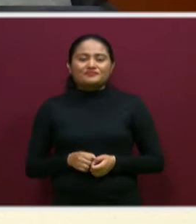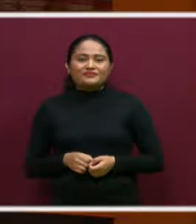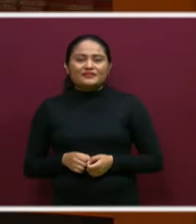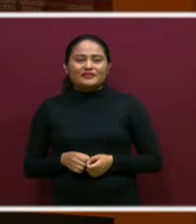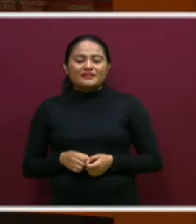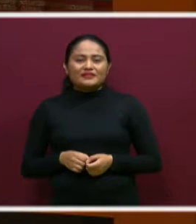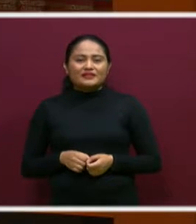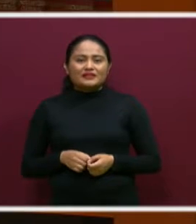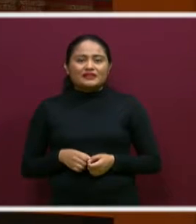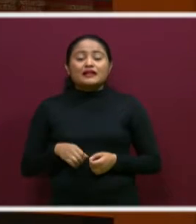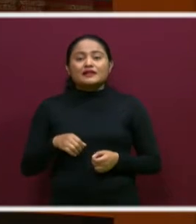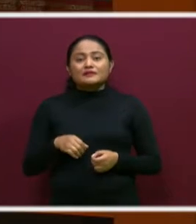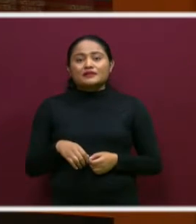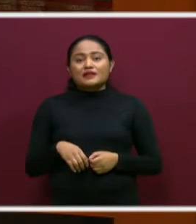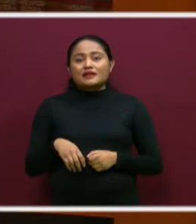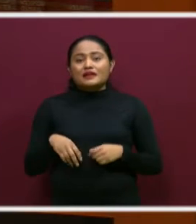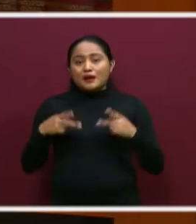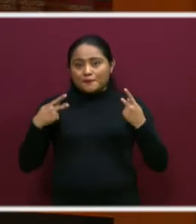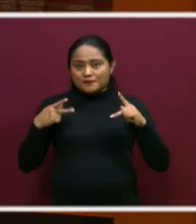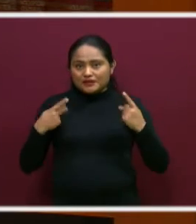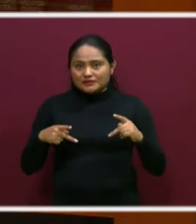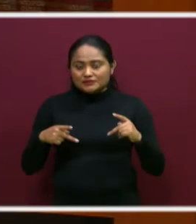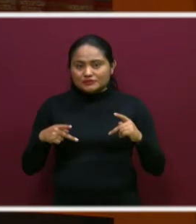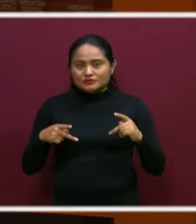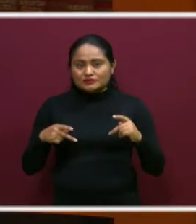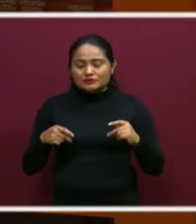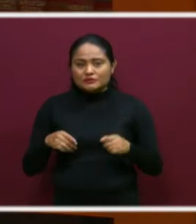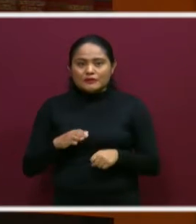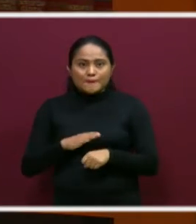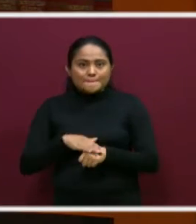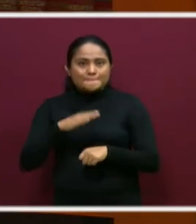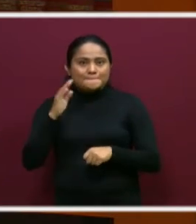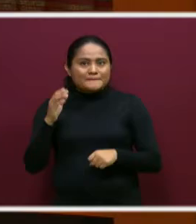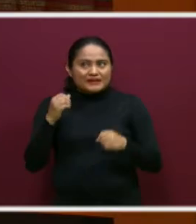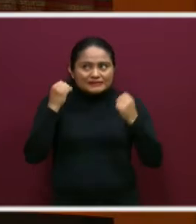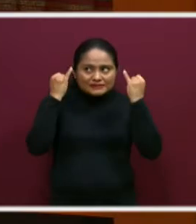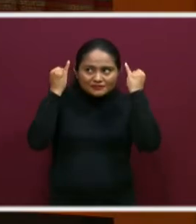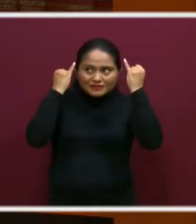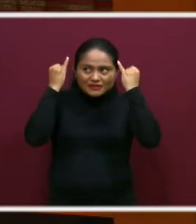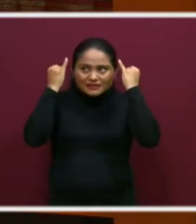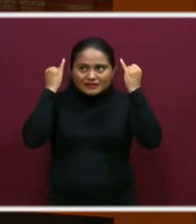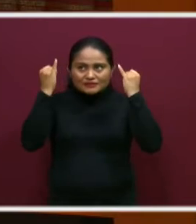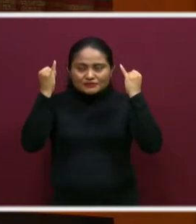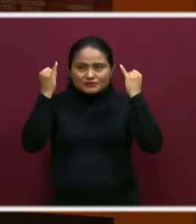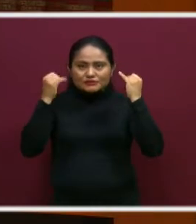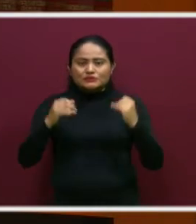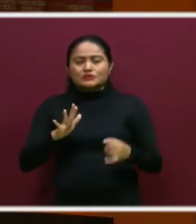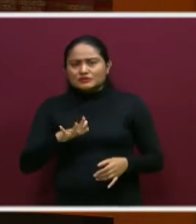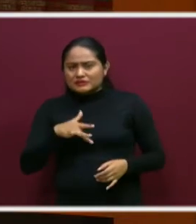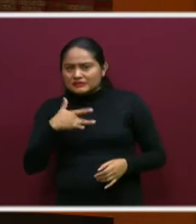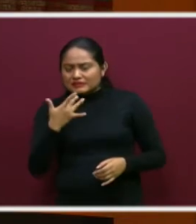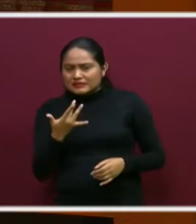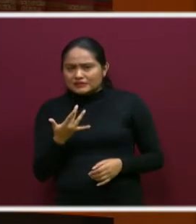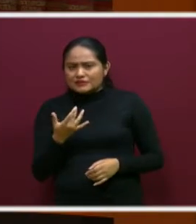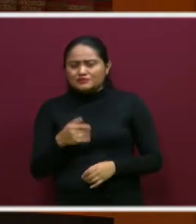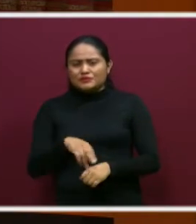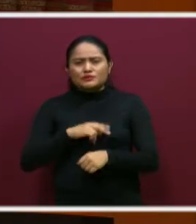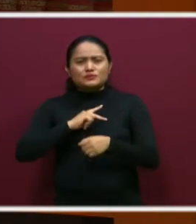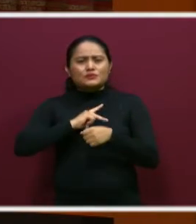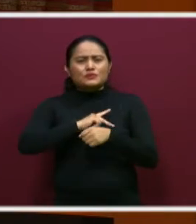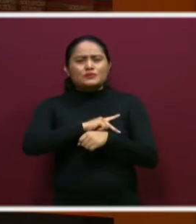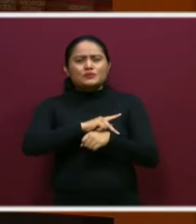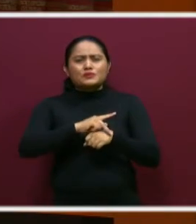mayor manera la creatividad que es ese momento donde tus sentimientos están a flor de piel nosotros tratamos de encausarlo